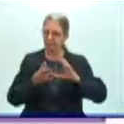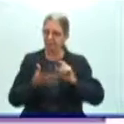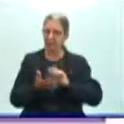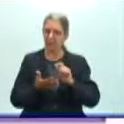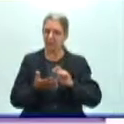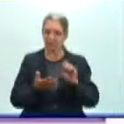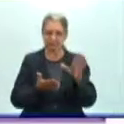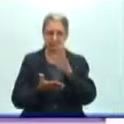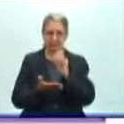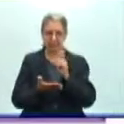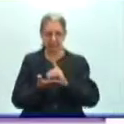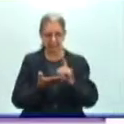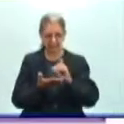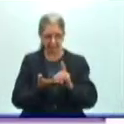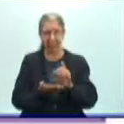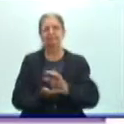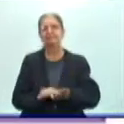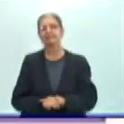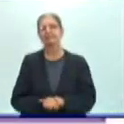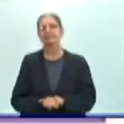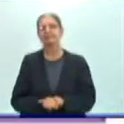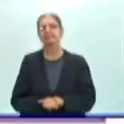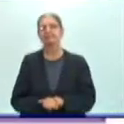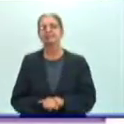los datos.